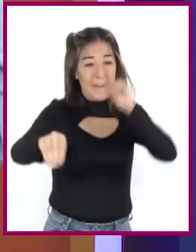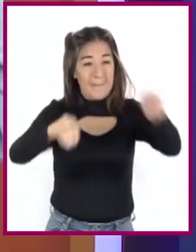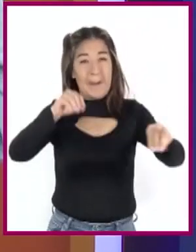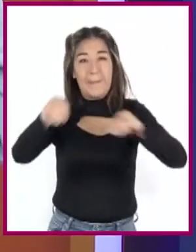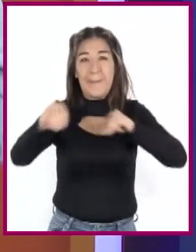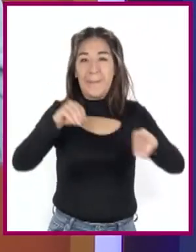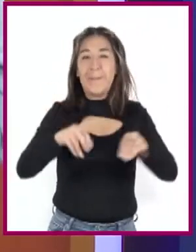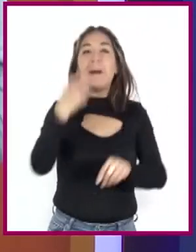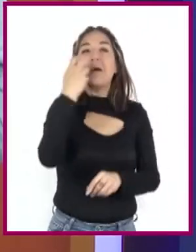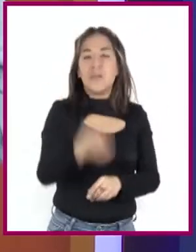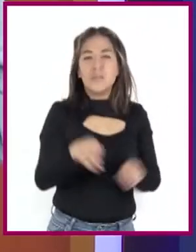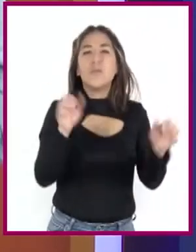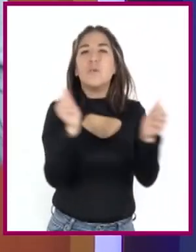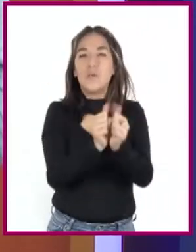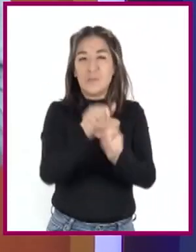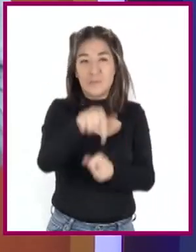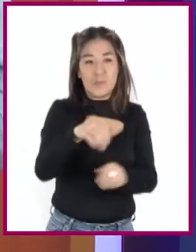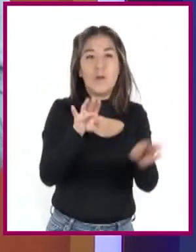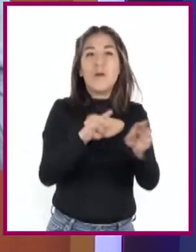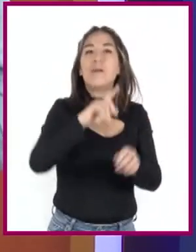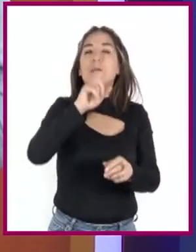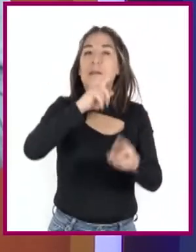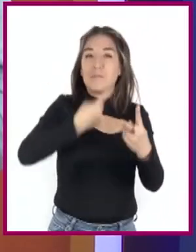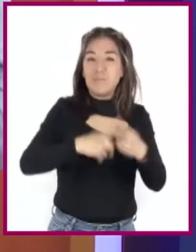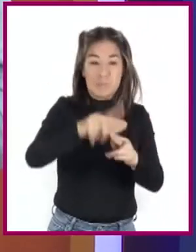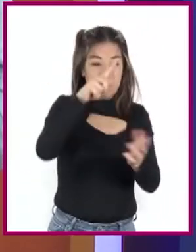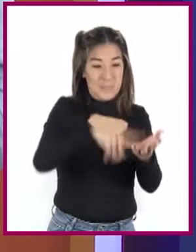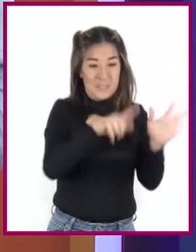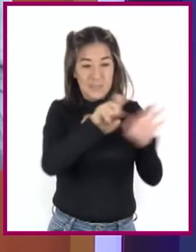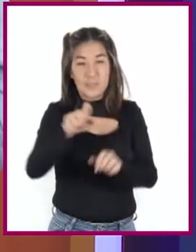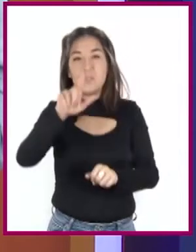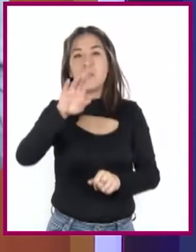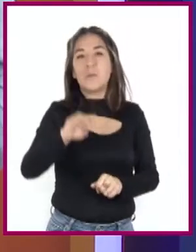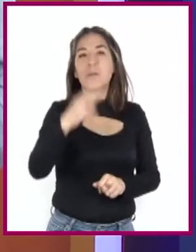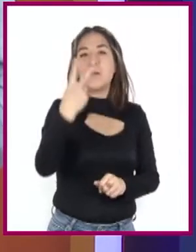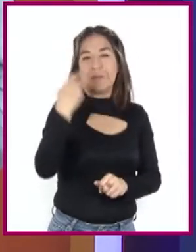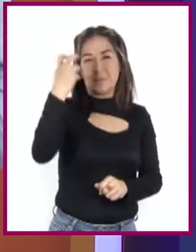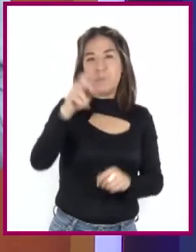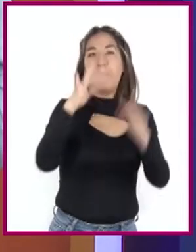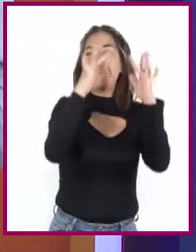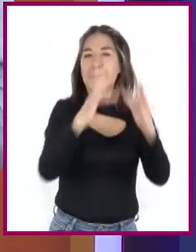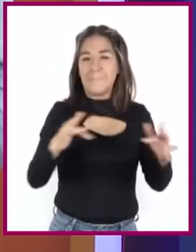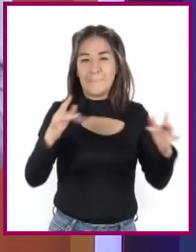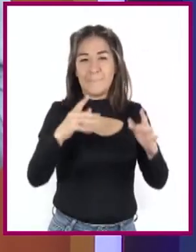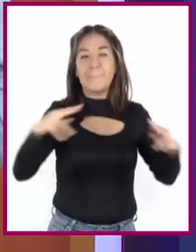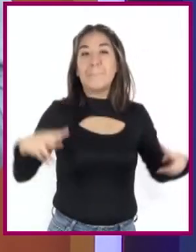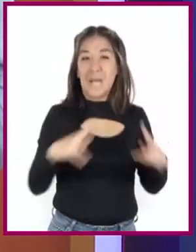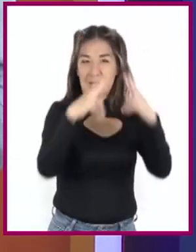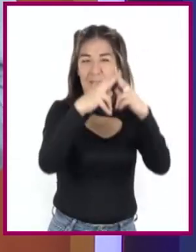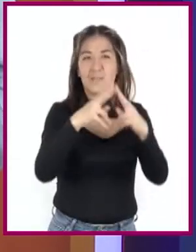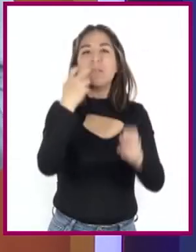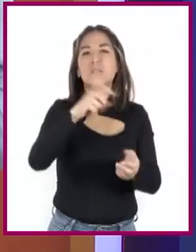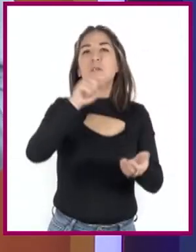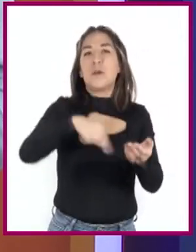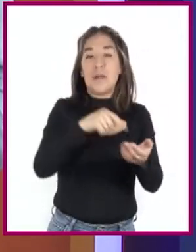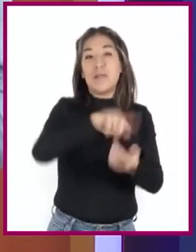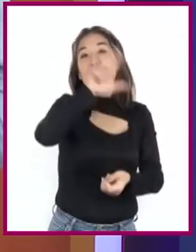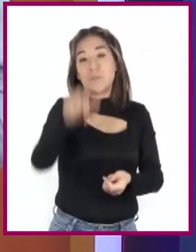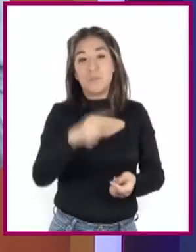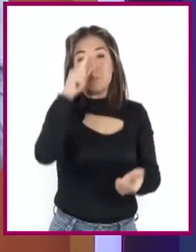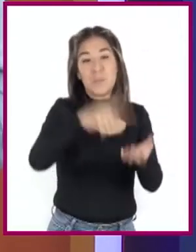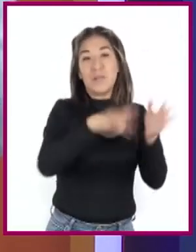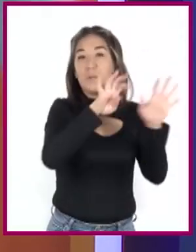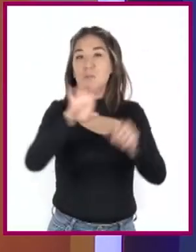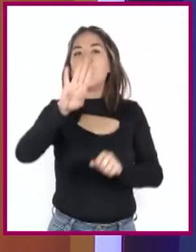230 kilómetros se dispuso en 1792 entre París y Lille, y en 1794 transmitió